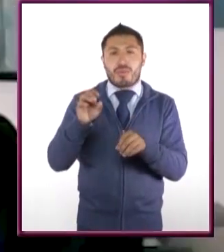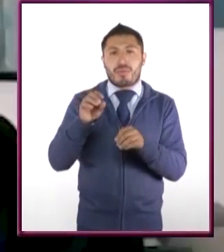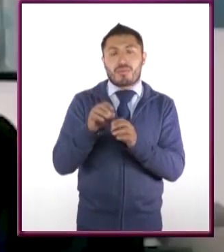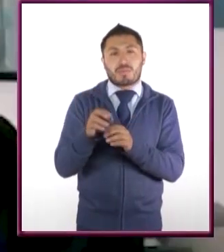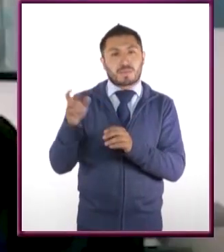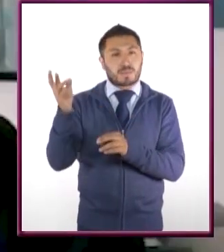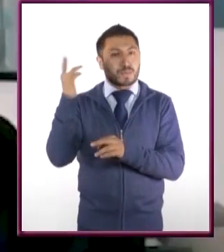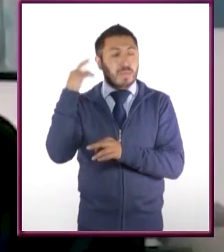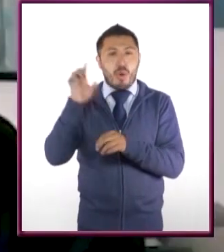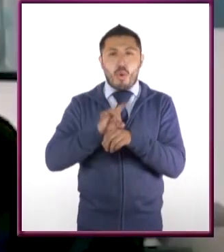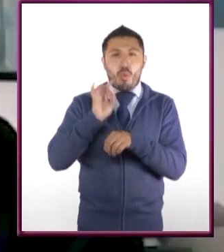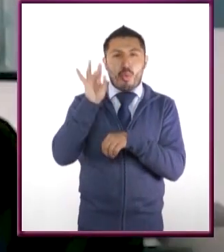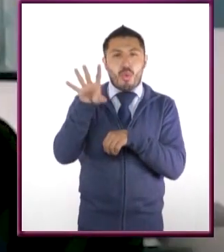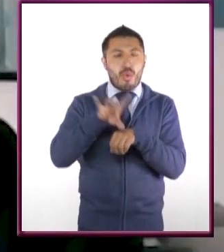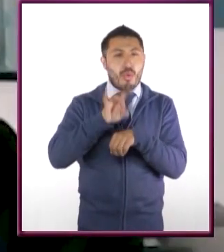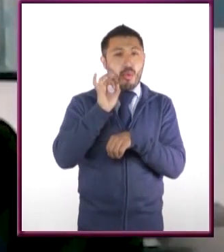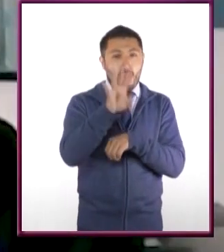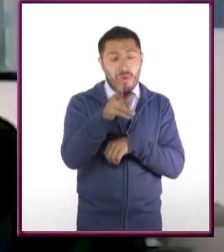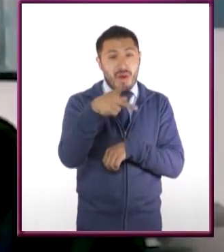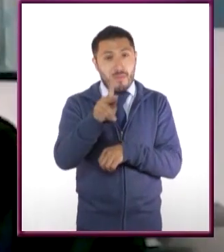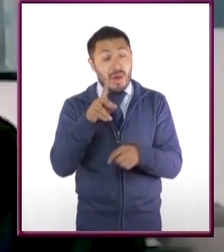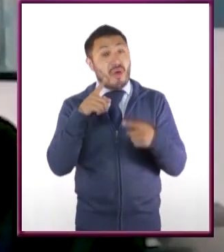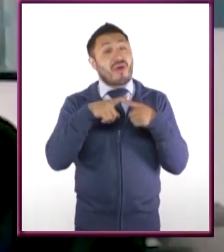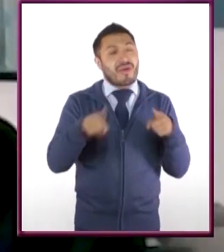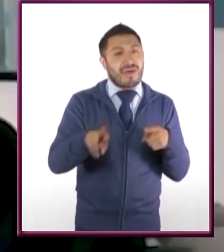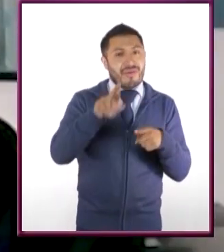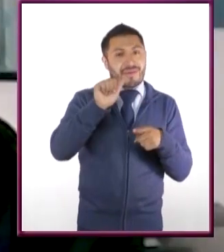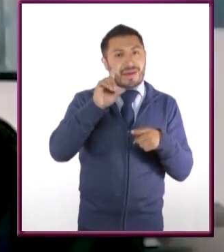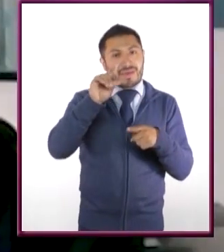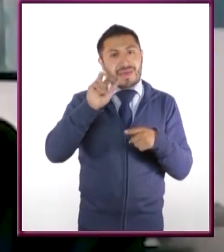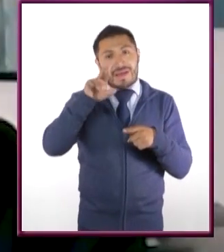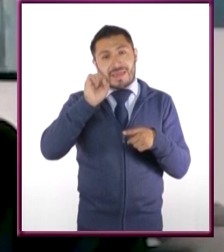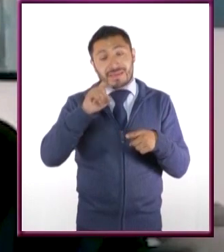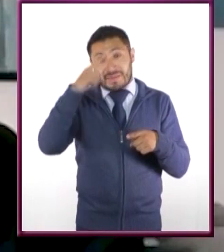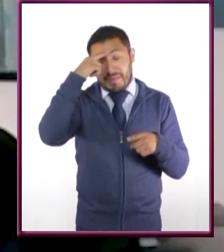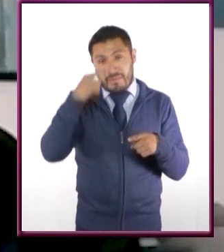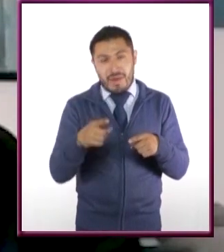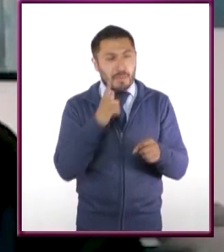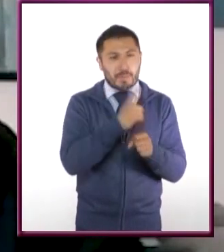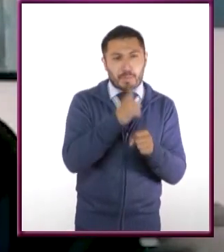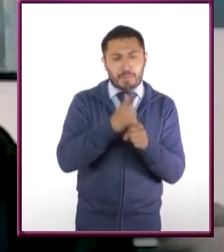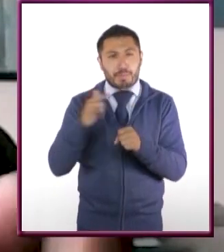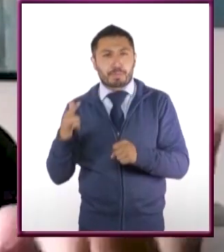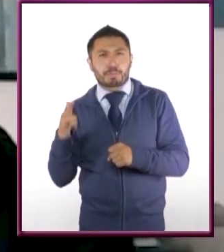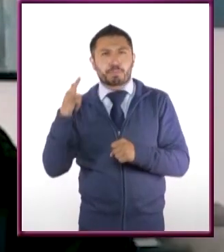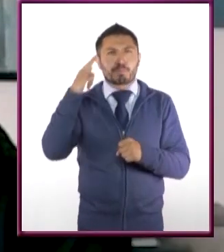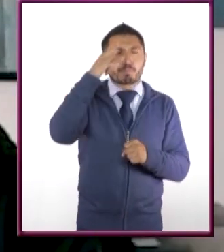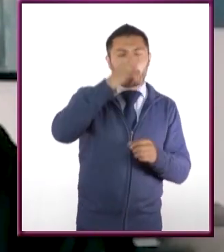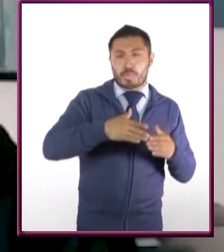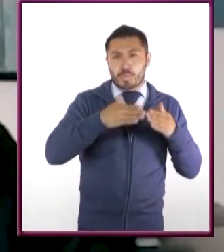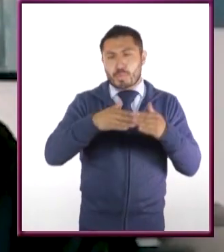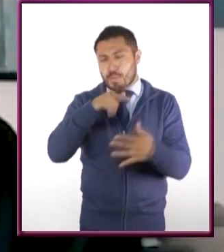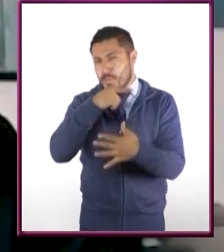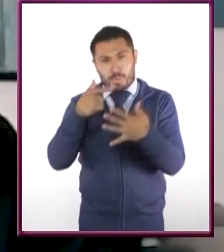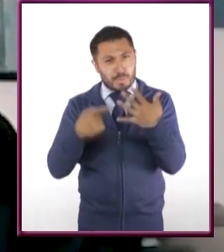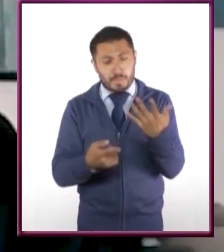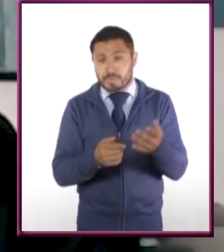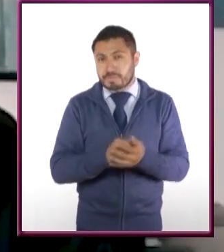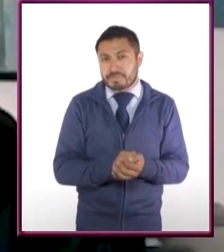así, pero la diferencia es que los radares que comúnmente se usan para detectar aviones, barcos,